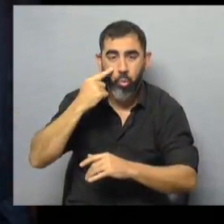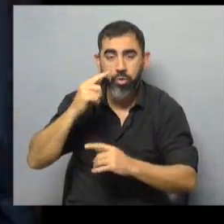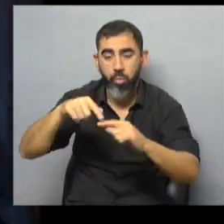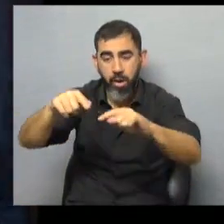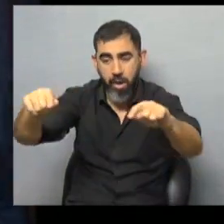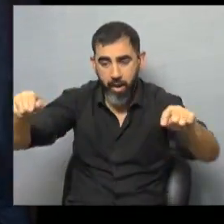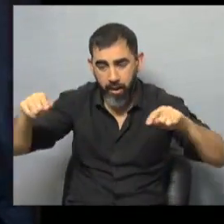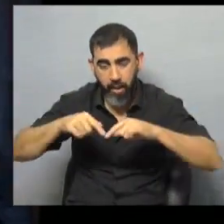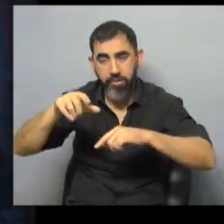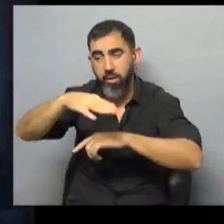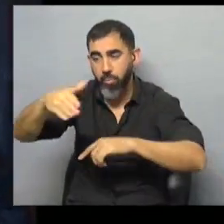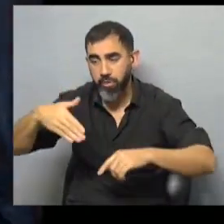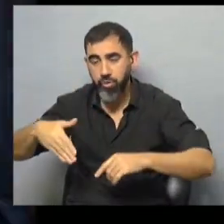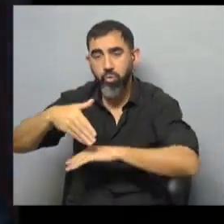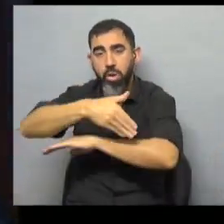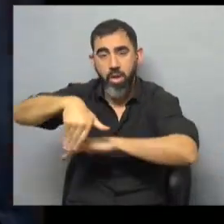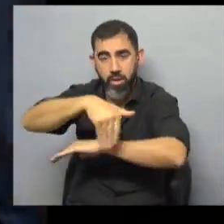en los pasillos y en las calles.